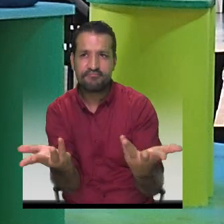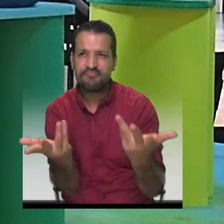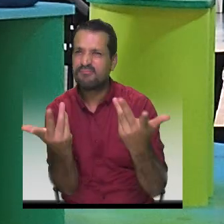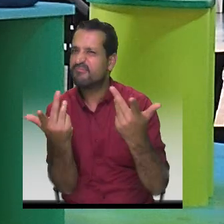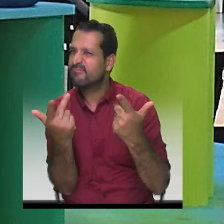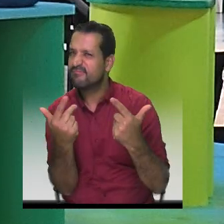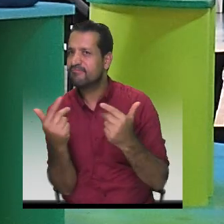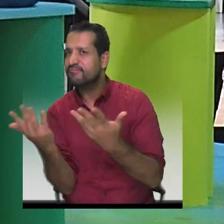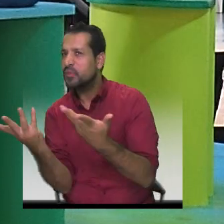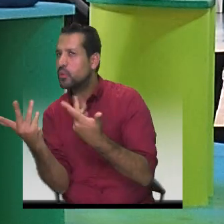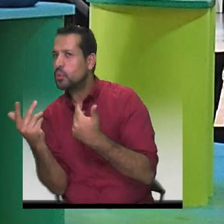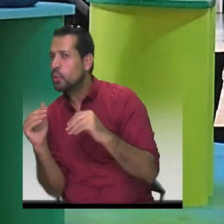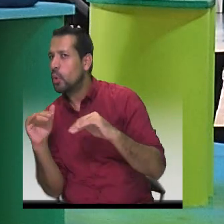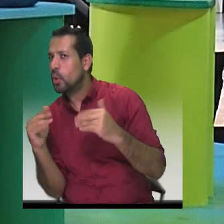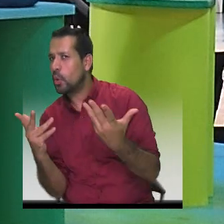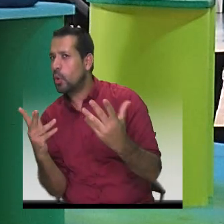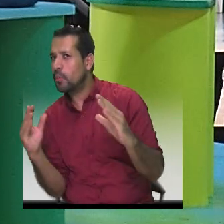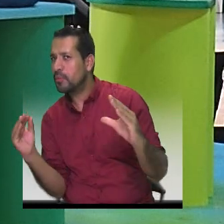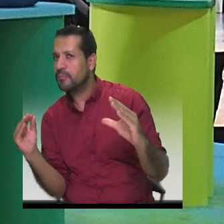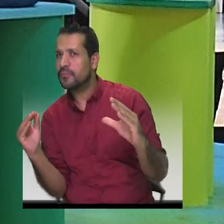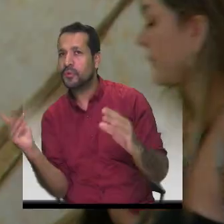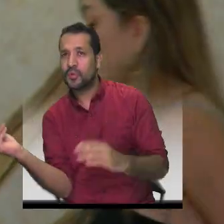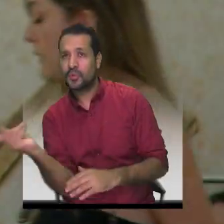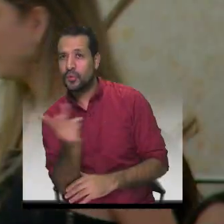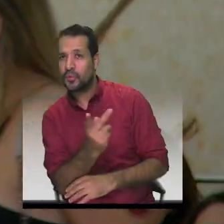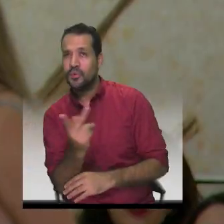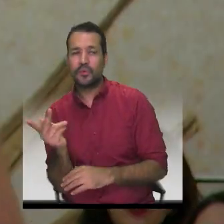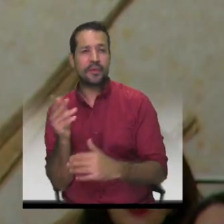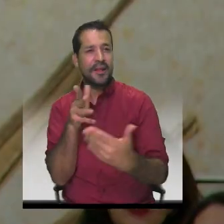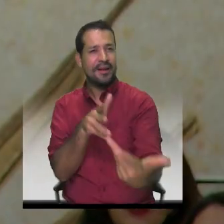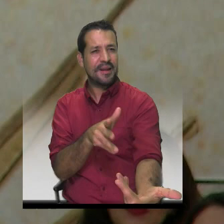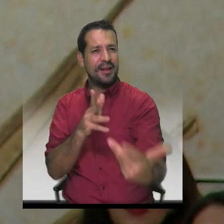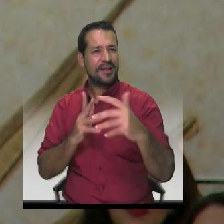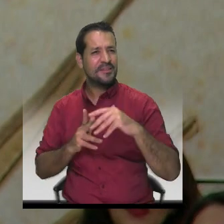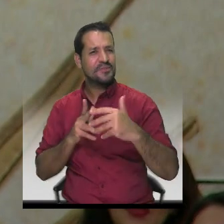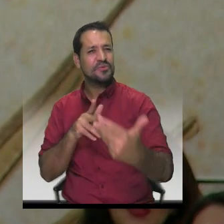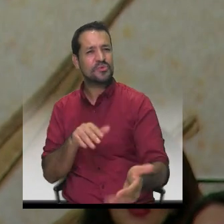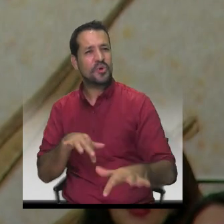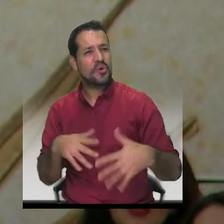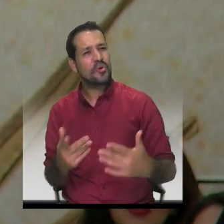lo complementamos. ¿Cuál es la perspectiva de ustedes de esa relación?